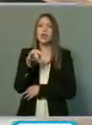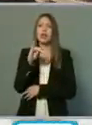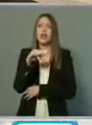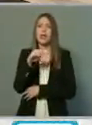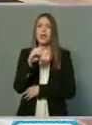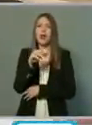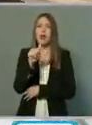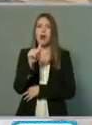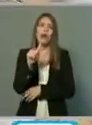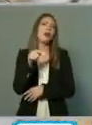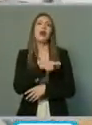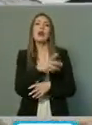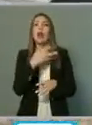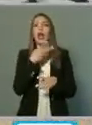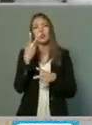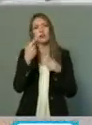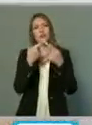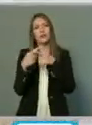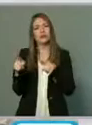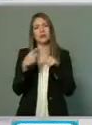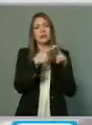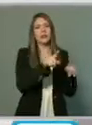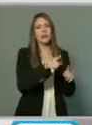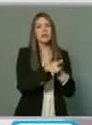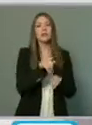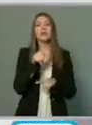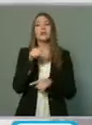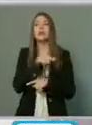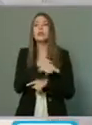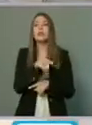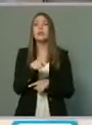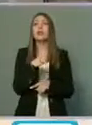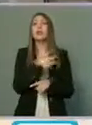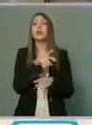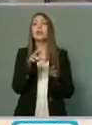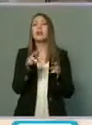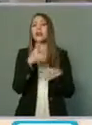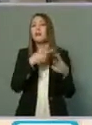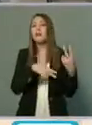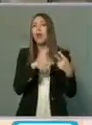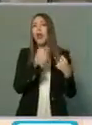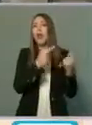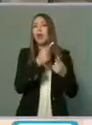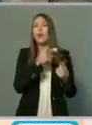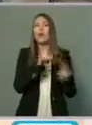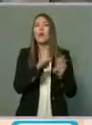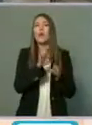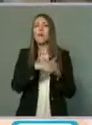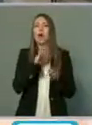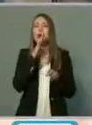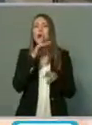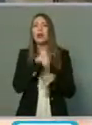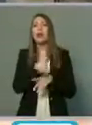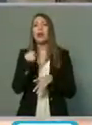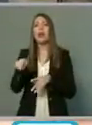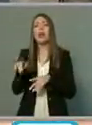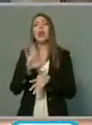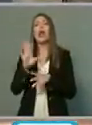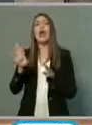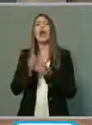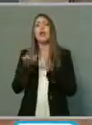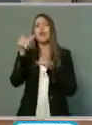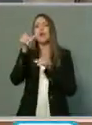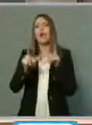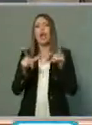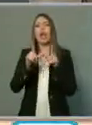como más a granel, le llaman. Viene un poquito como más sucia. La que compré en este caso viene en un empaquecito que ya viene lista ya nada más para